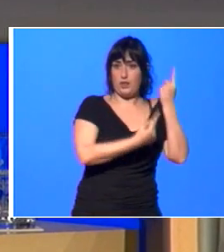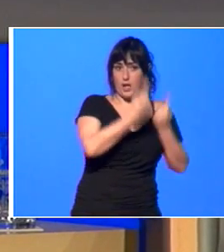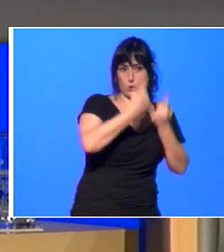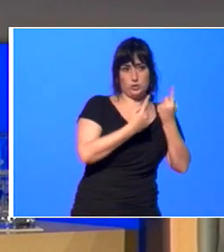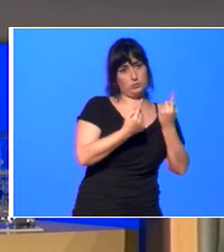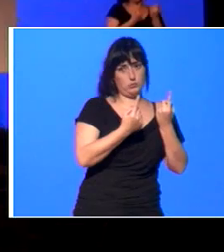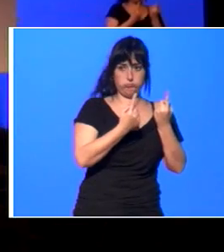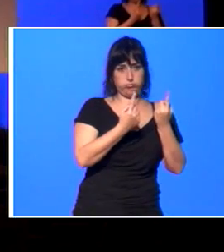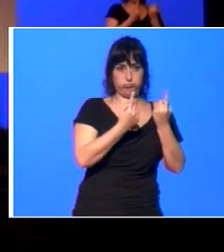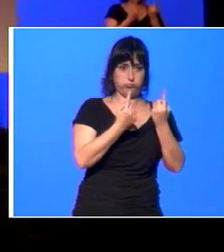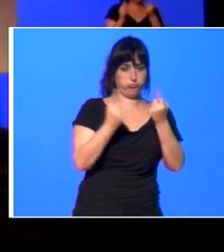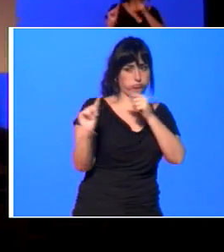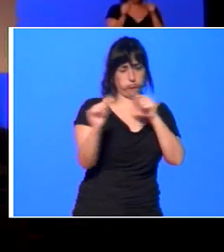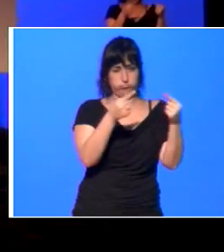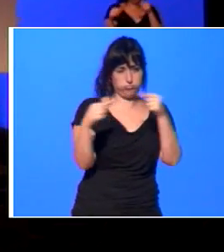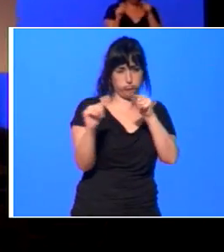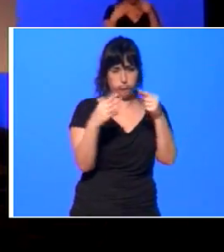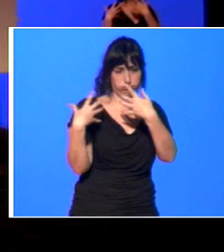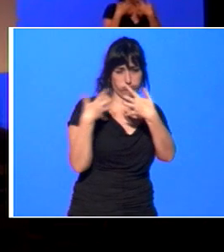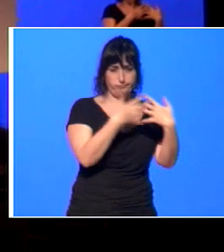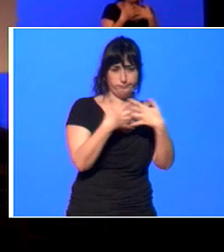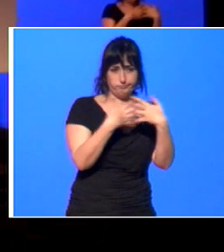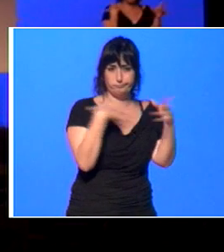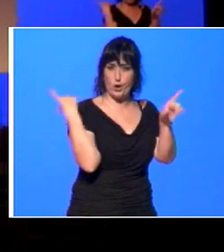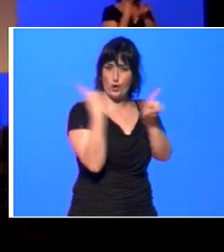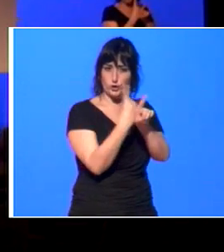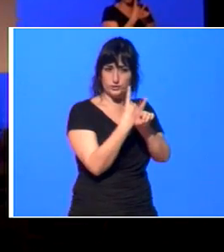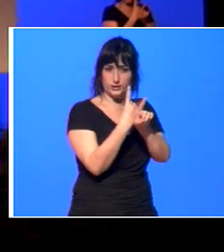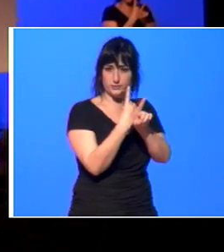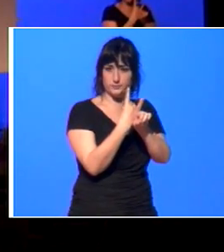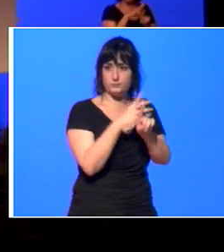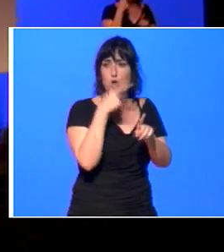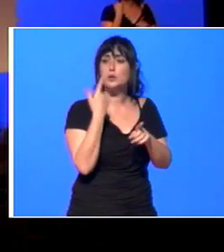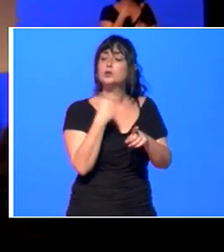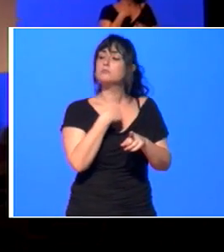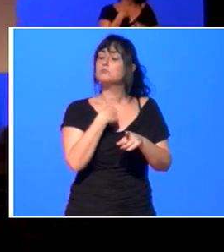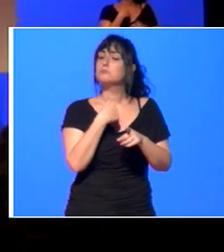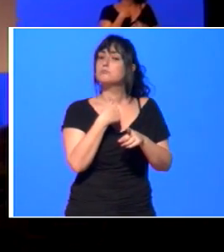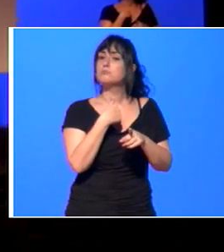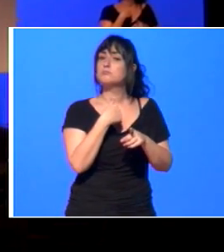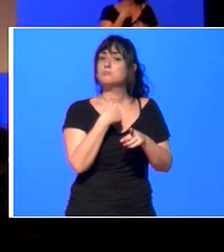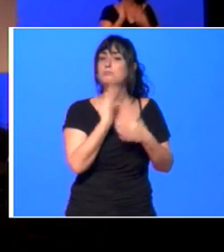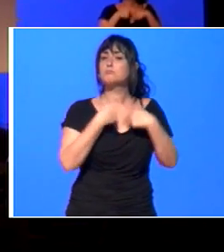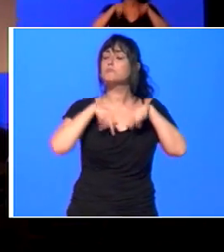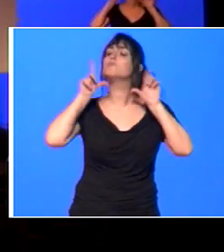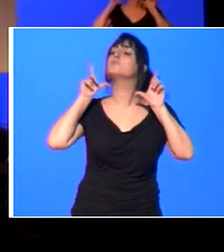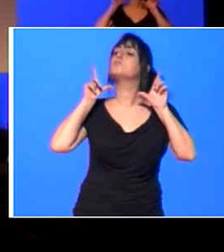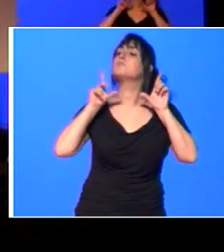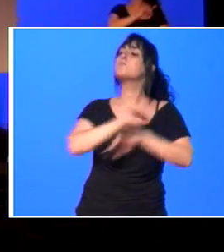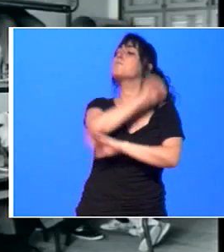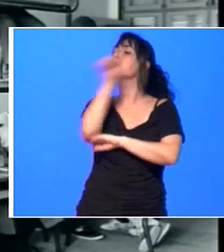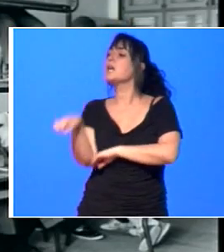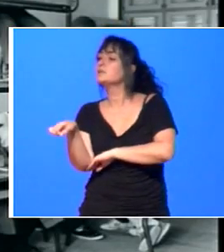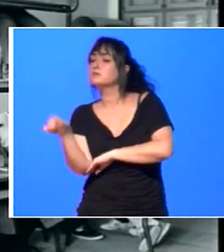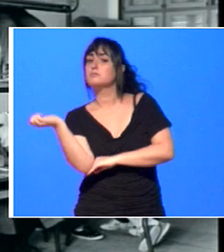están peleando por tratar de ganar mayor protagonismo. La